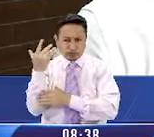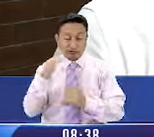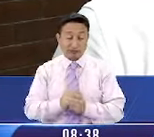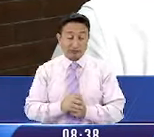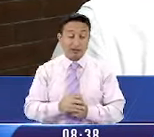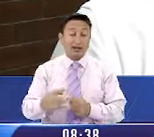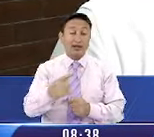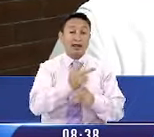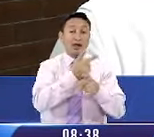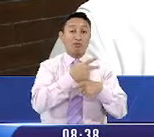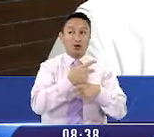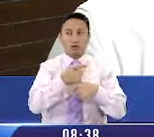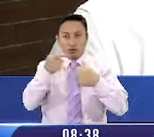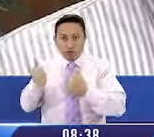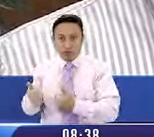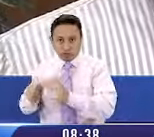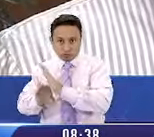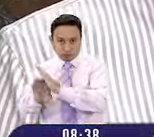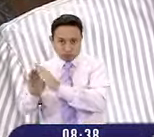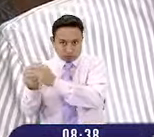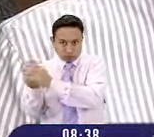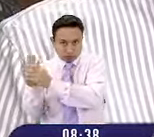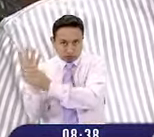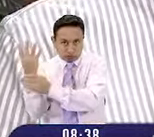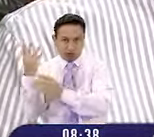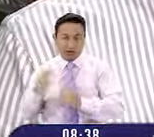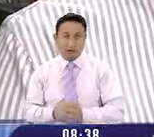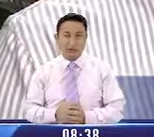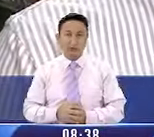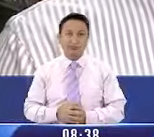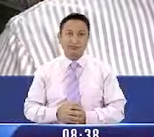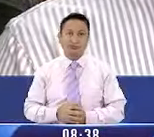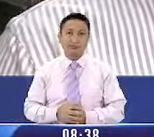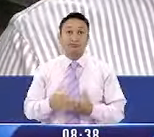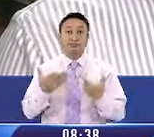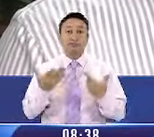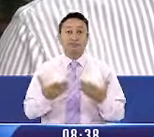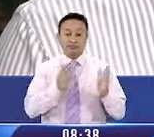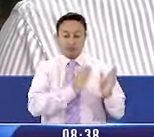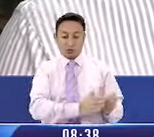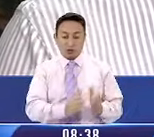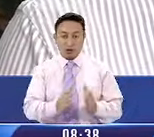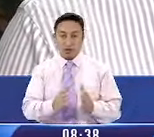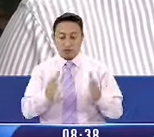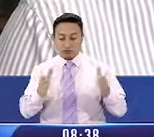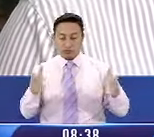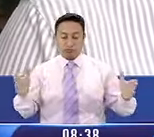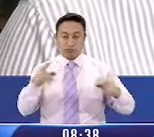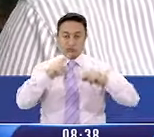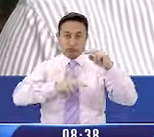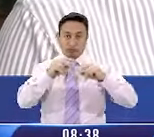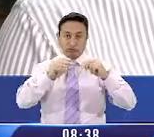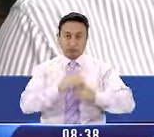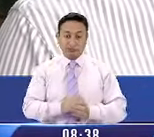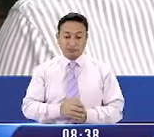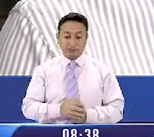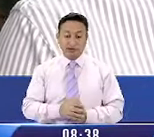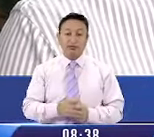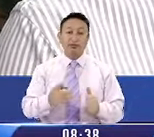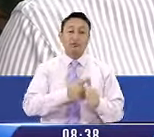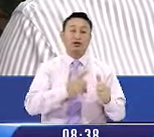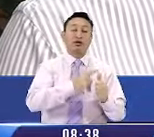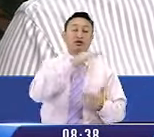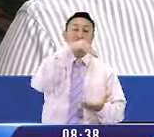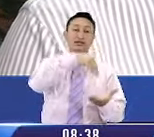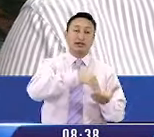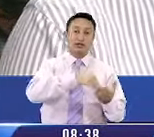para tener soberanía alimentaria eh un poco normar el crecimiento ordenado y limitado en la ruralidad y dar prioridad al desarrollo del centro